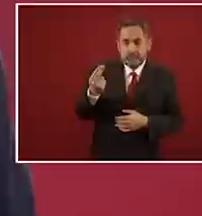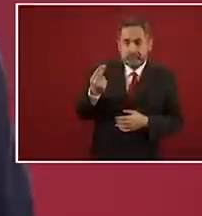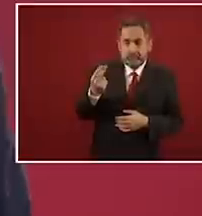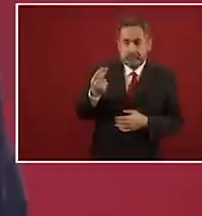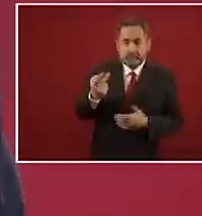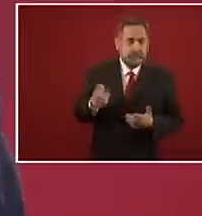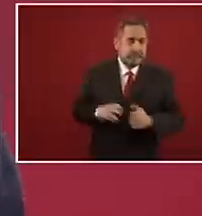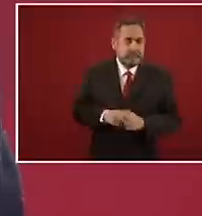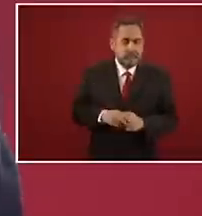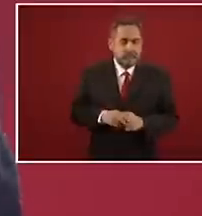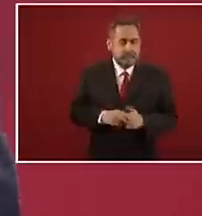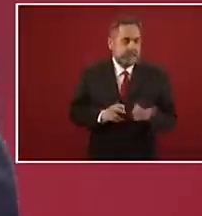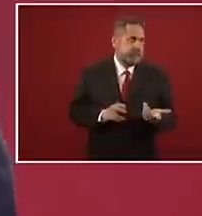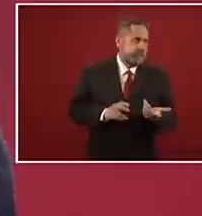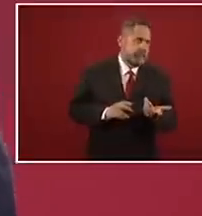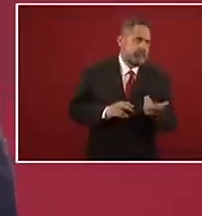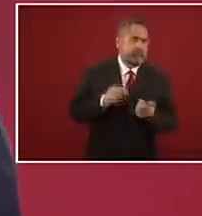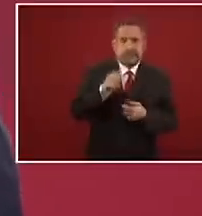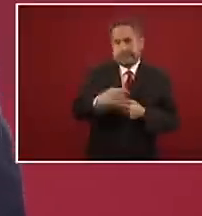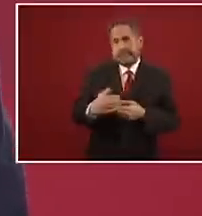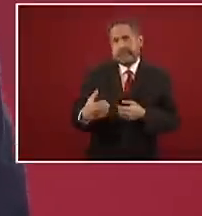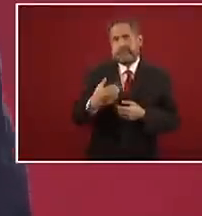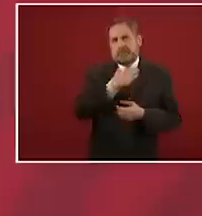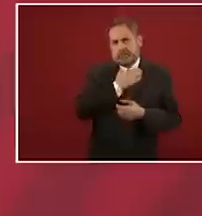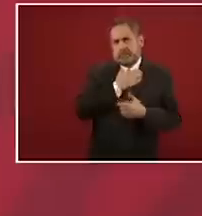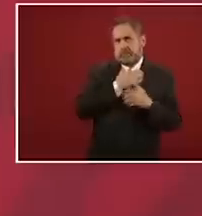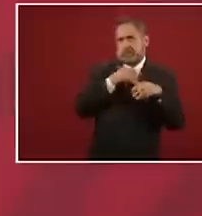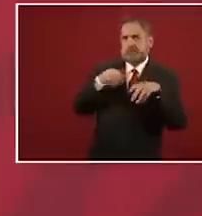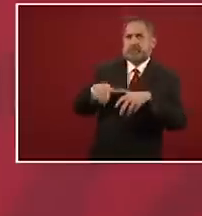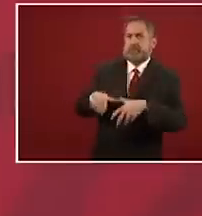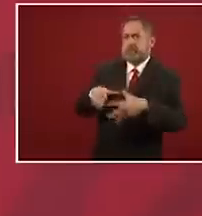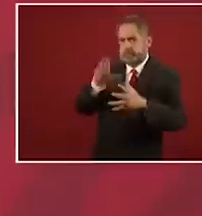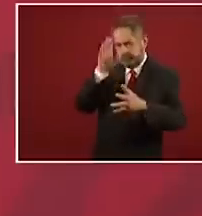No la, entonces, ahí sí la saturación